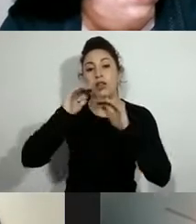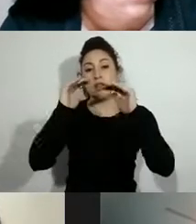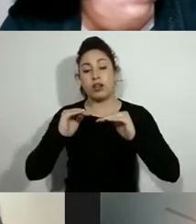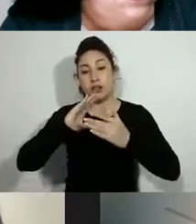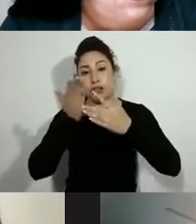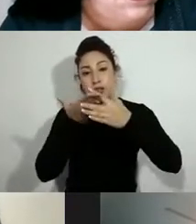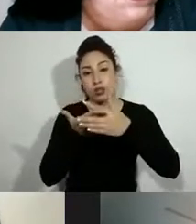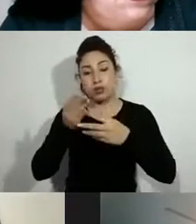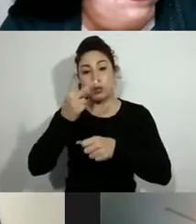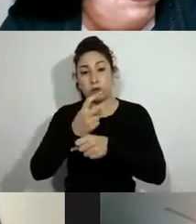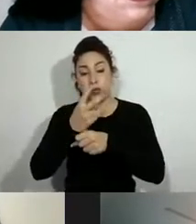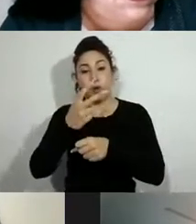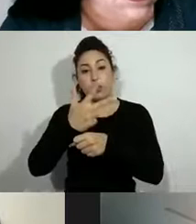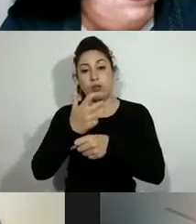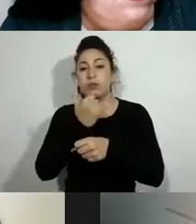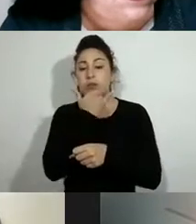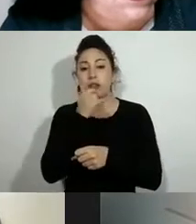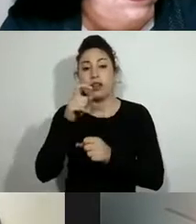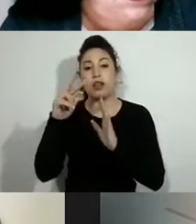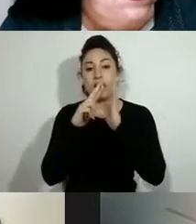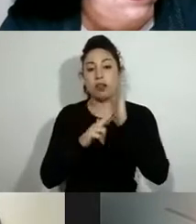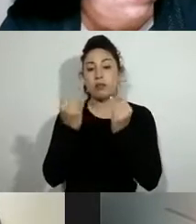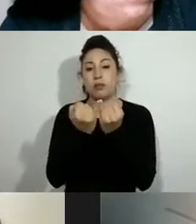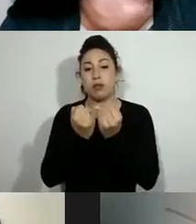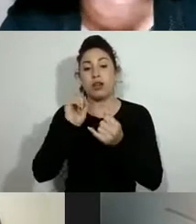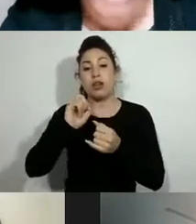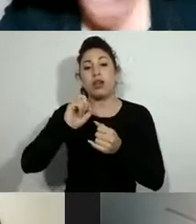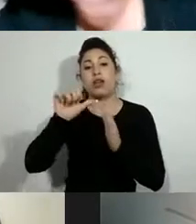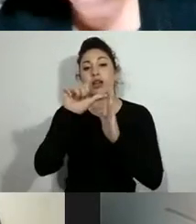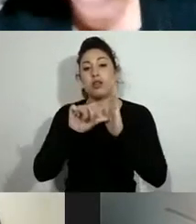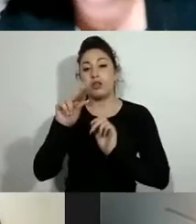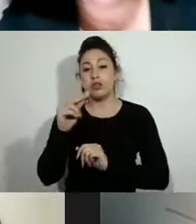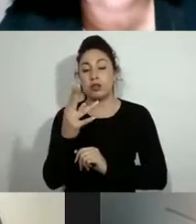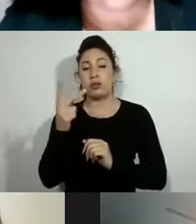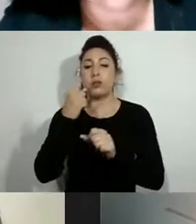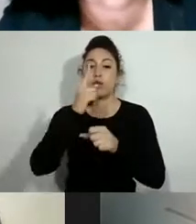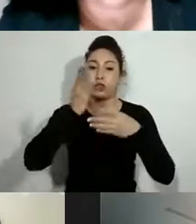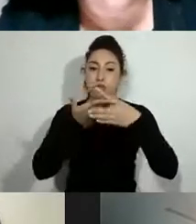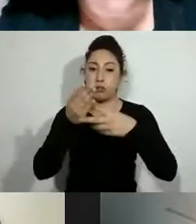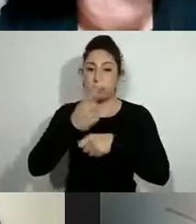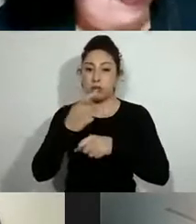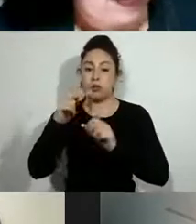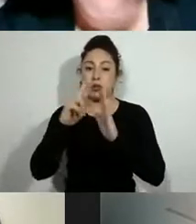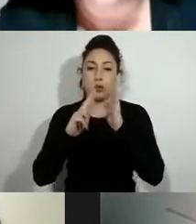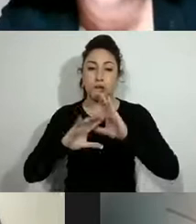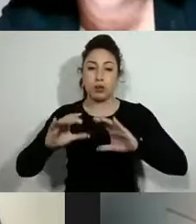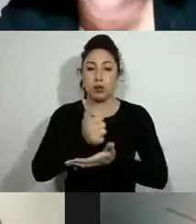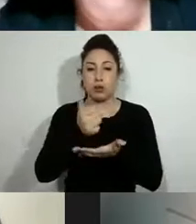48ª del reglamento, así como el 84 fracción primera del reglamento del Congreso, si es tan amable, presidente. A